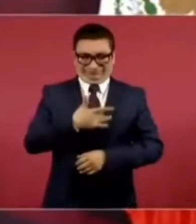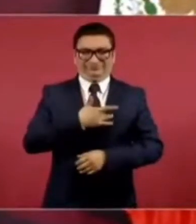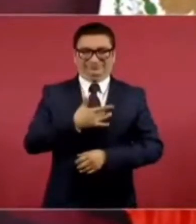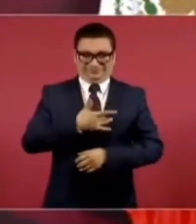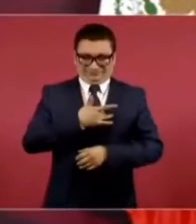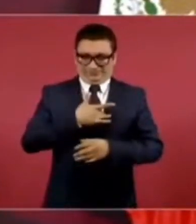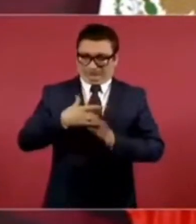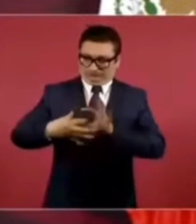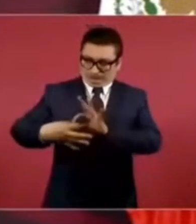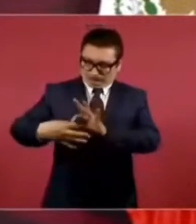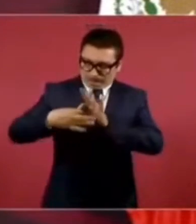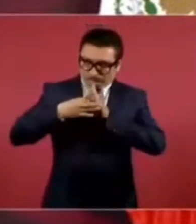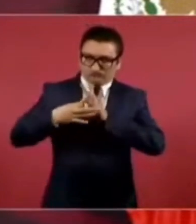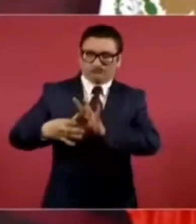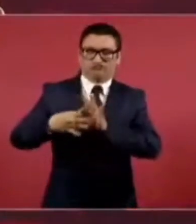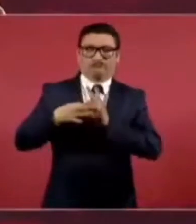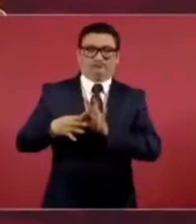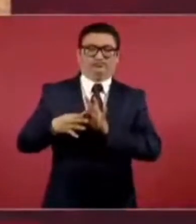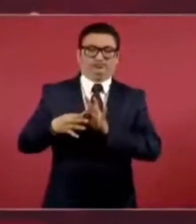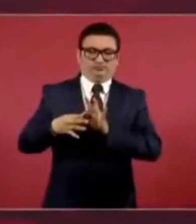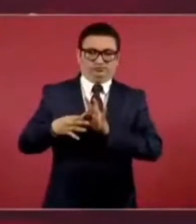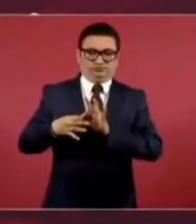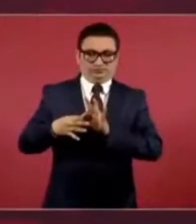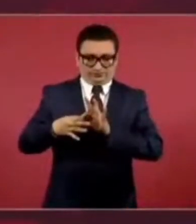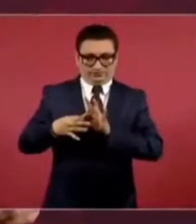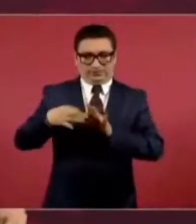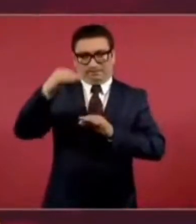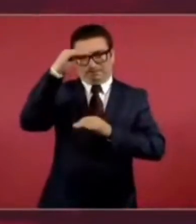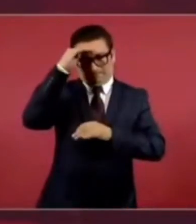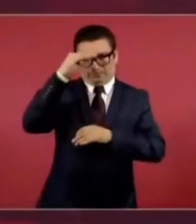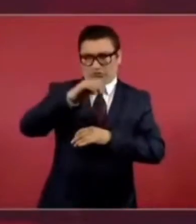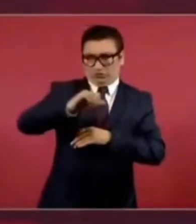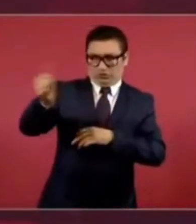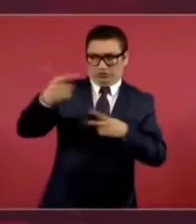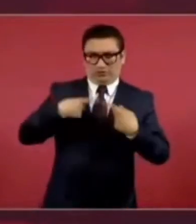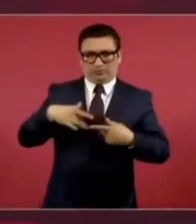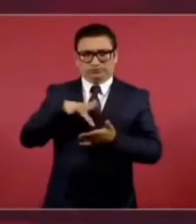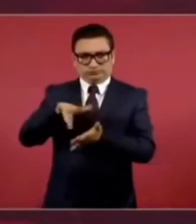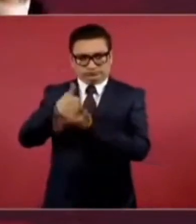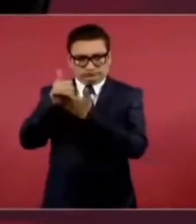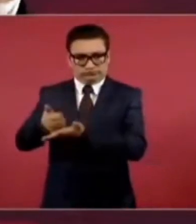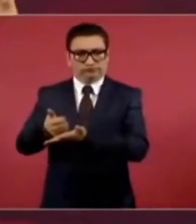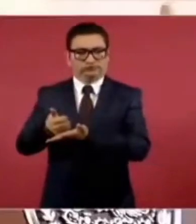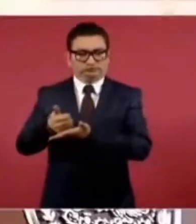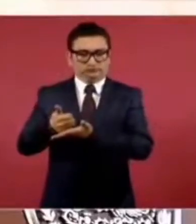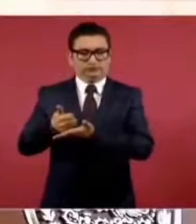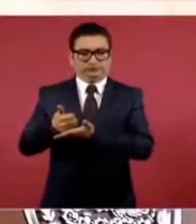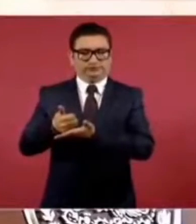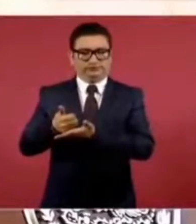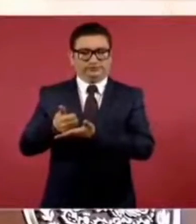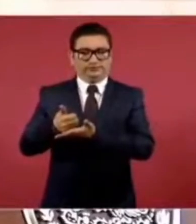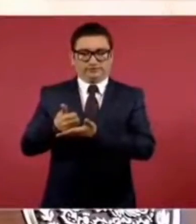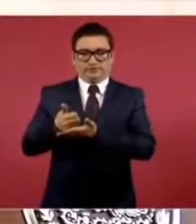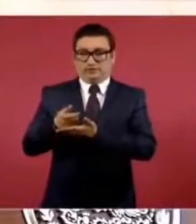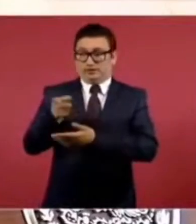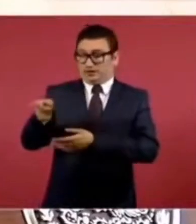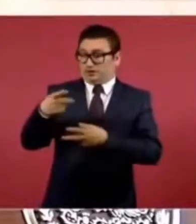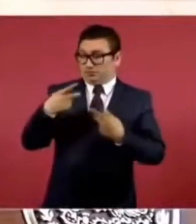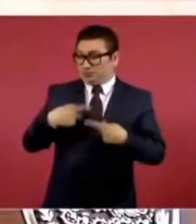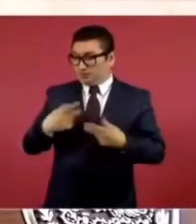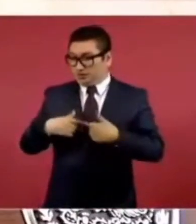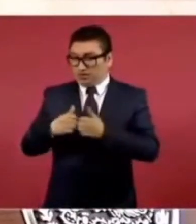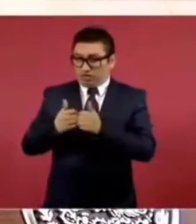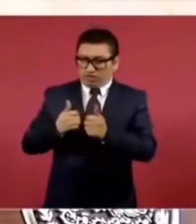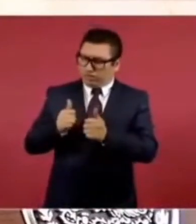la solidaridad, la fraternidad, el pensar en el otro, el darle la mano al que se quedó